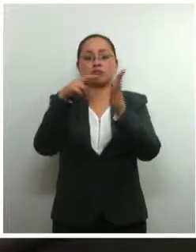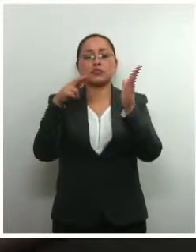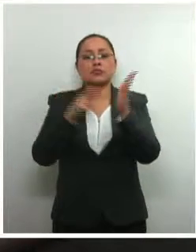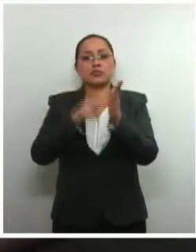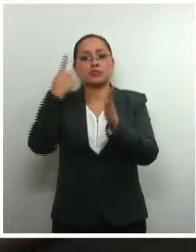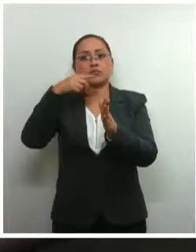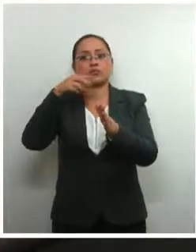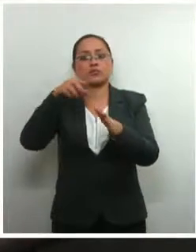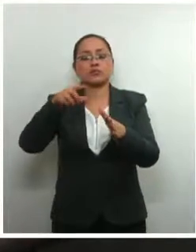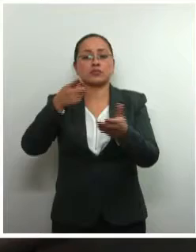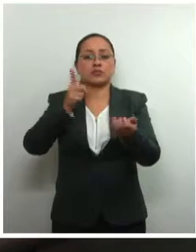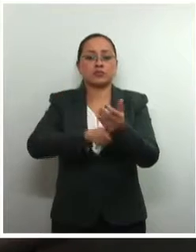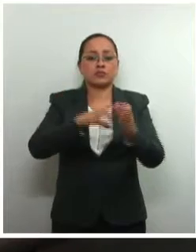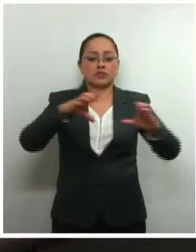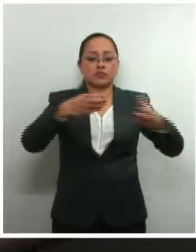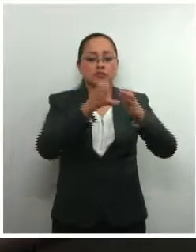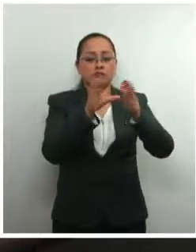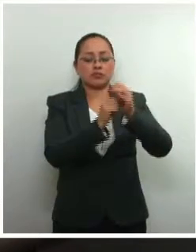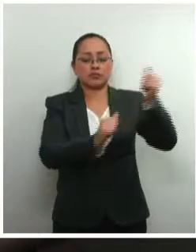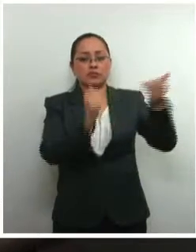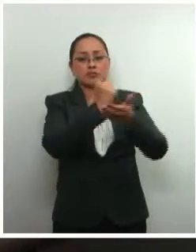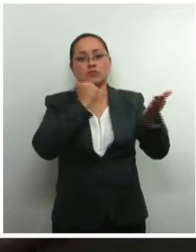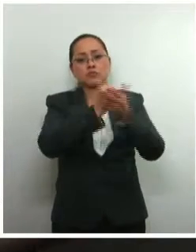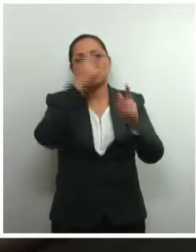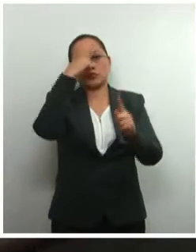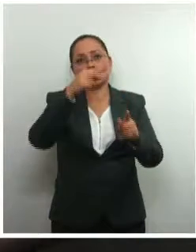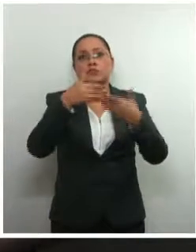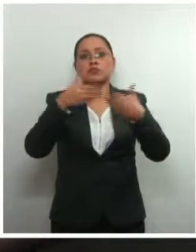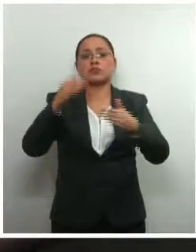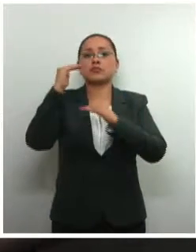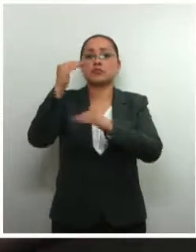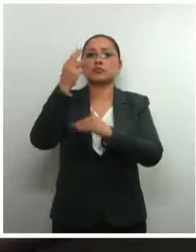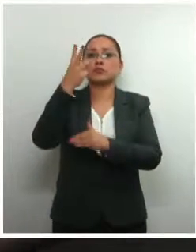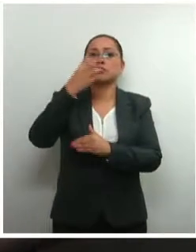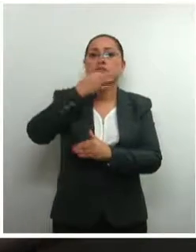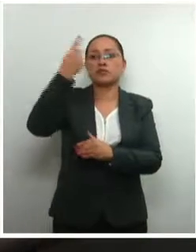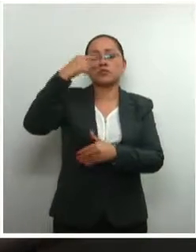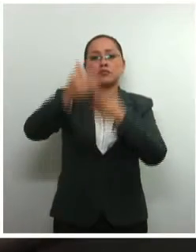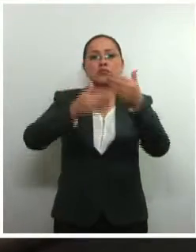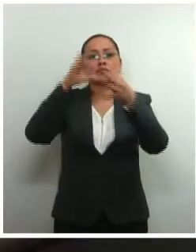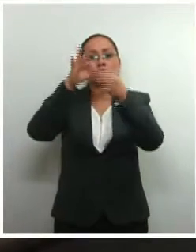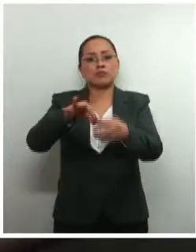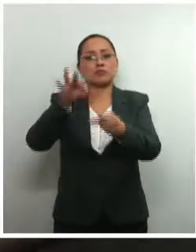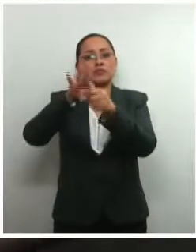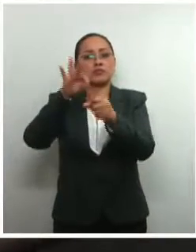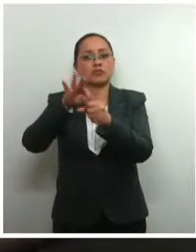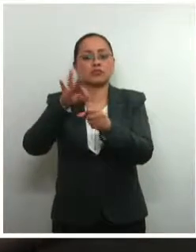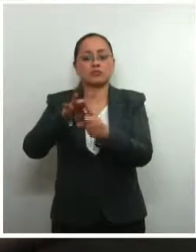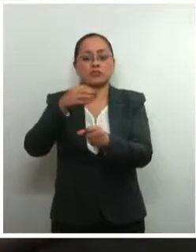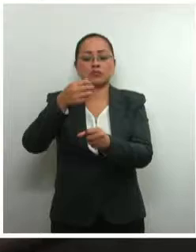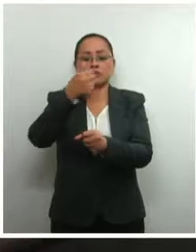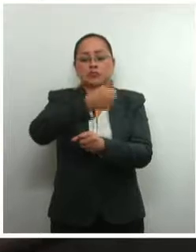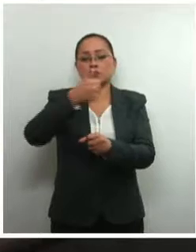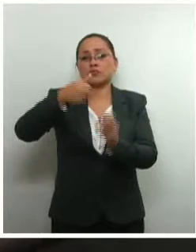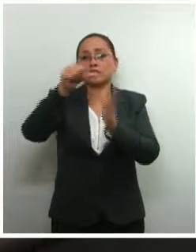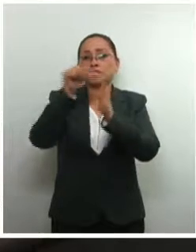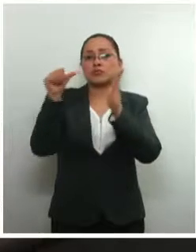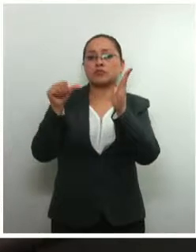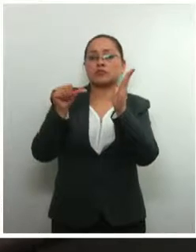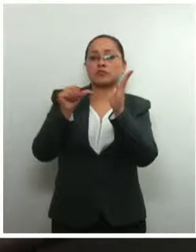reglamento para el gobierno interior. Ábrase el sistema electrónico por 3 minutos para proceder a la votación del